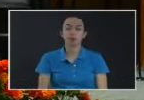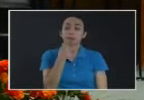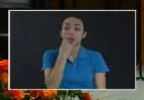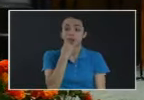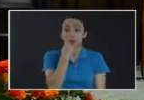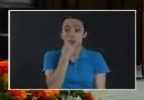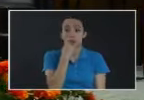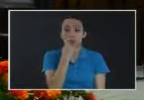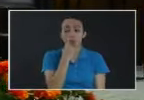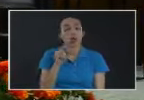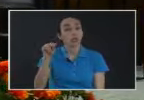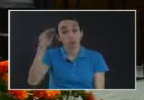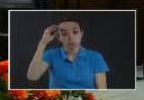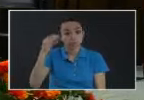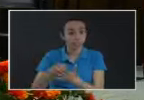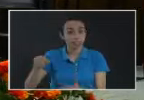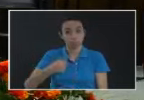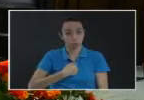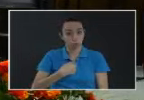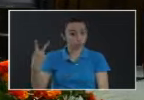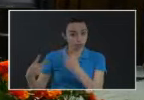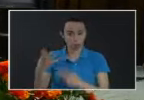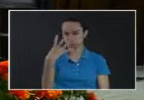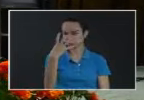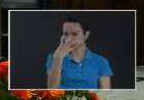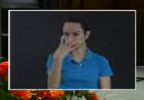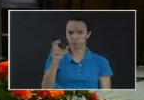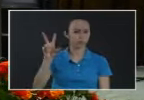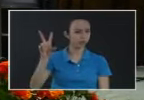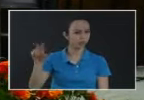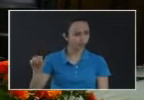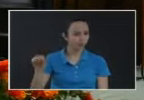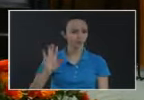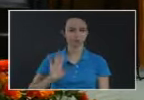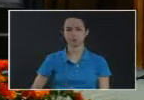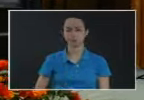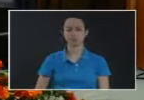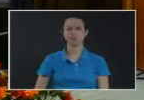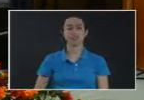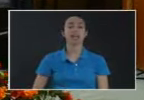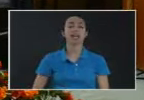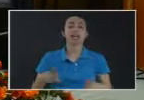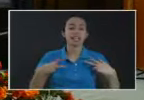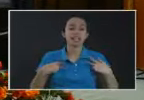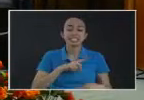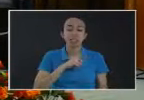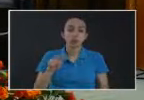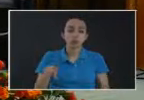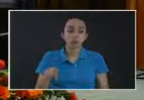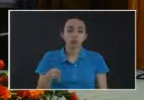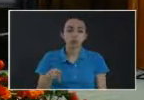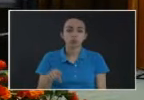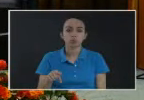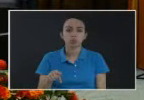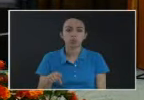Perdóname si no vas a pensar que el hermano Beto vino enojado esta noche. No, lo que he estado, como te digo,